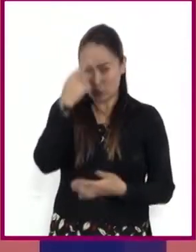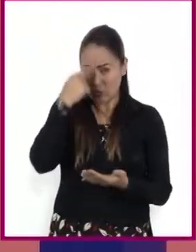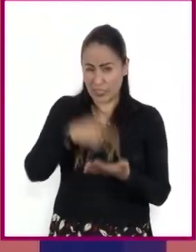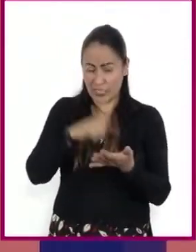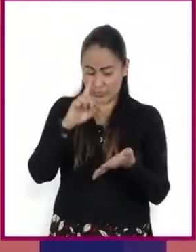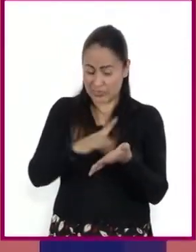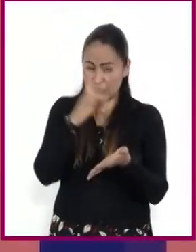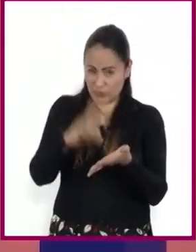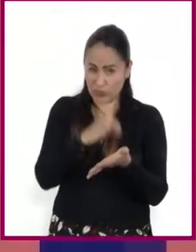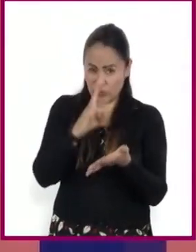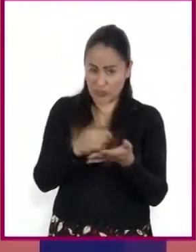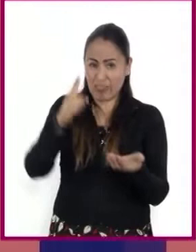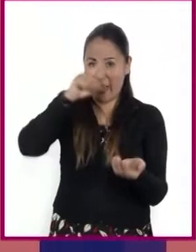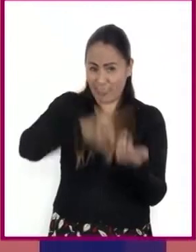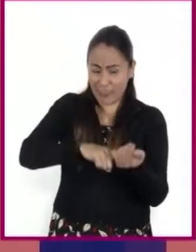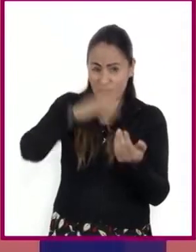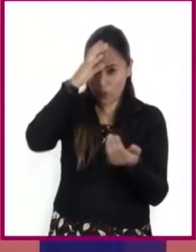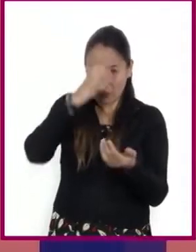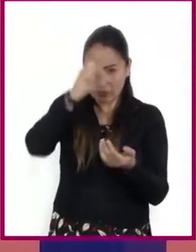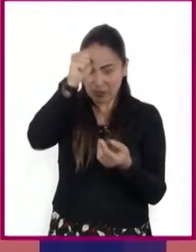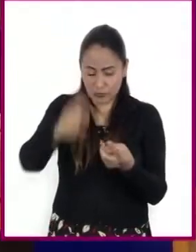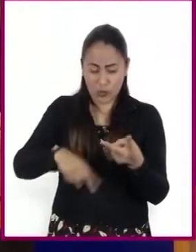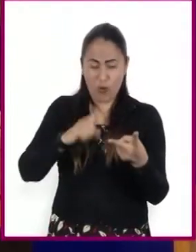haya conceptos y definiciones?